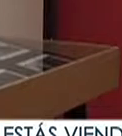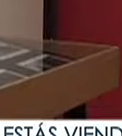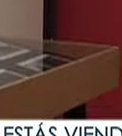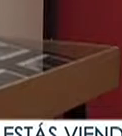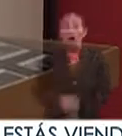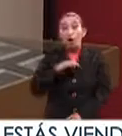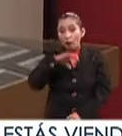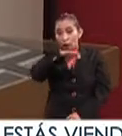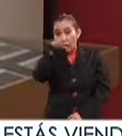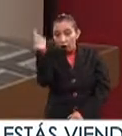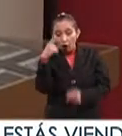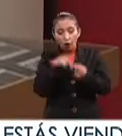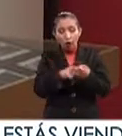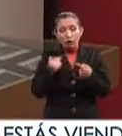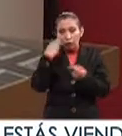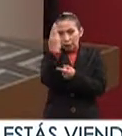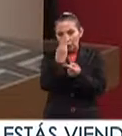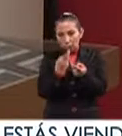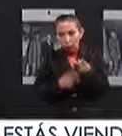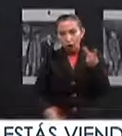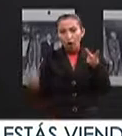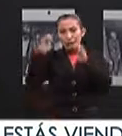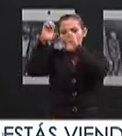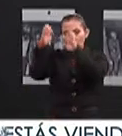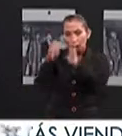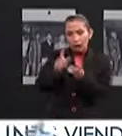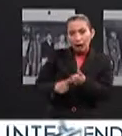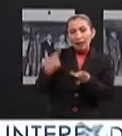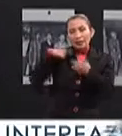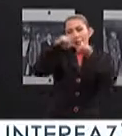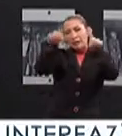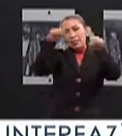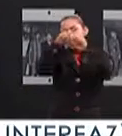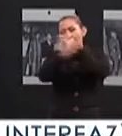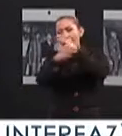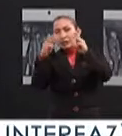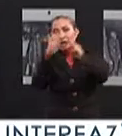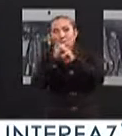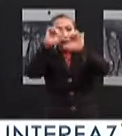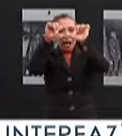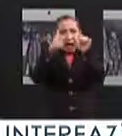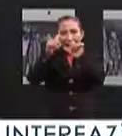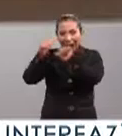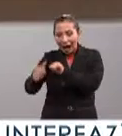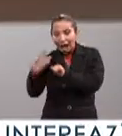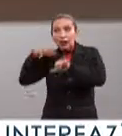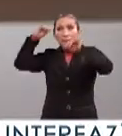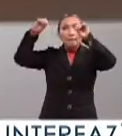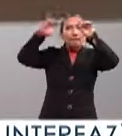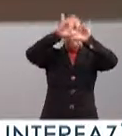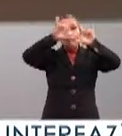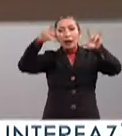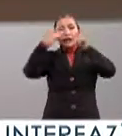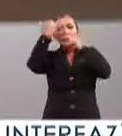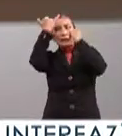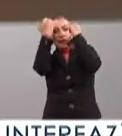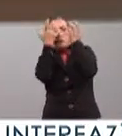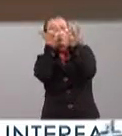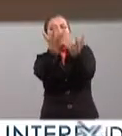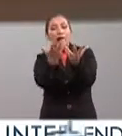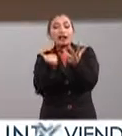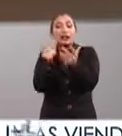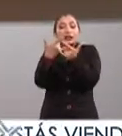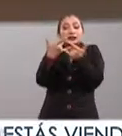A través de fotografías, dibujos, esculturas y diversos materiales artísticos, se plasman los ideales y